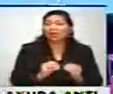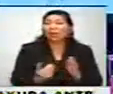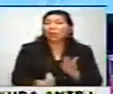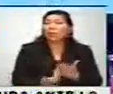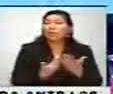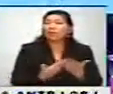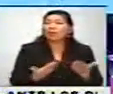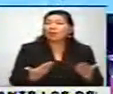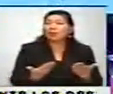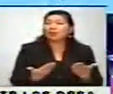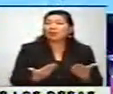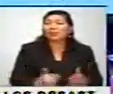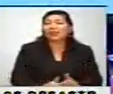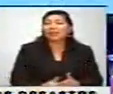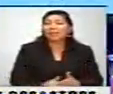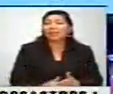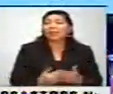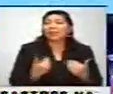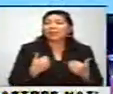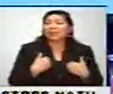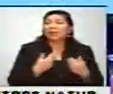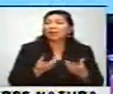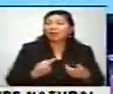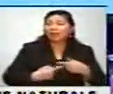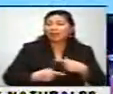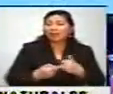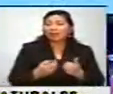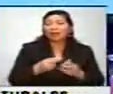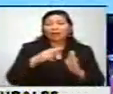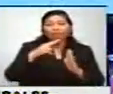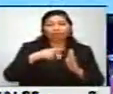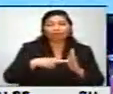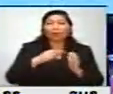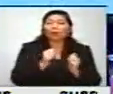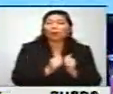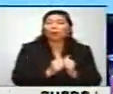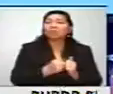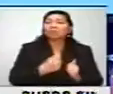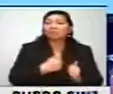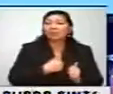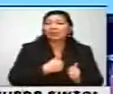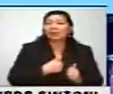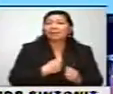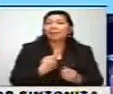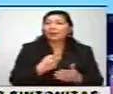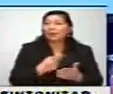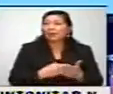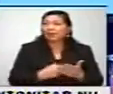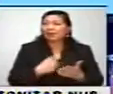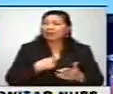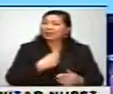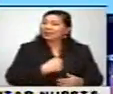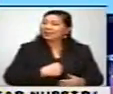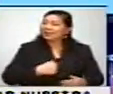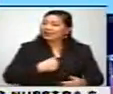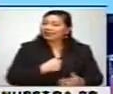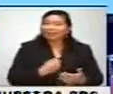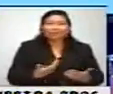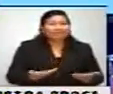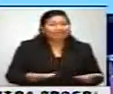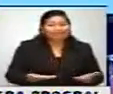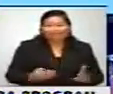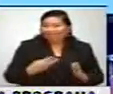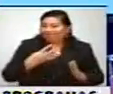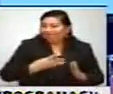nuevas cosas que han salido a la luz, ese tema tiene que volverse a revisar con propiedad, porque lamentablemente hay